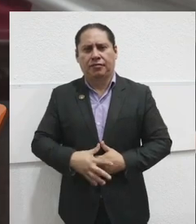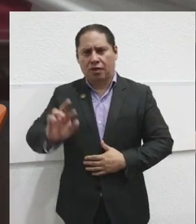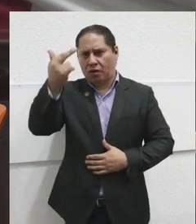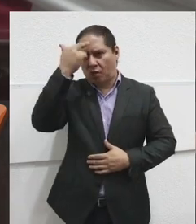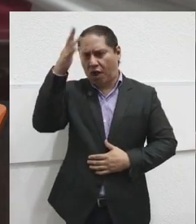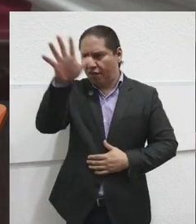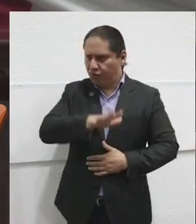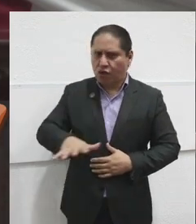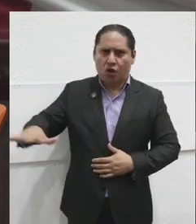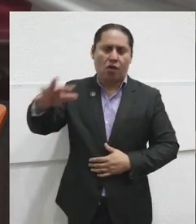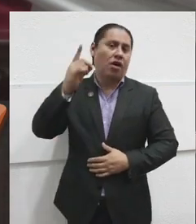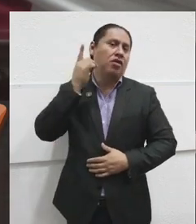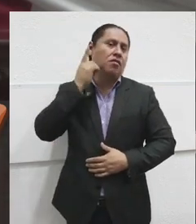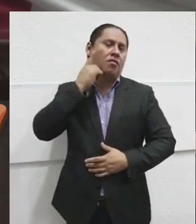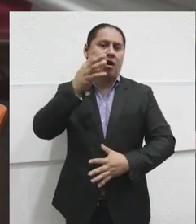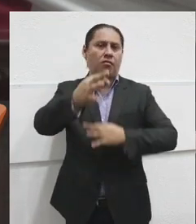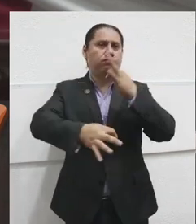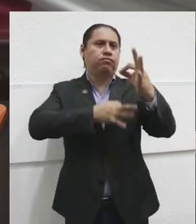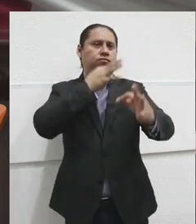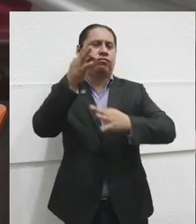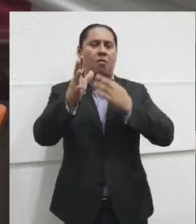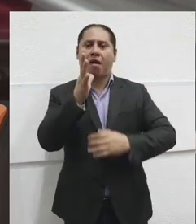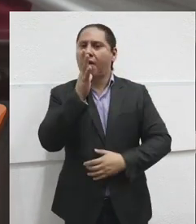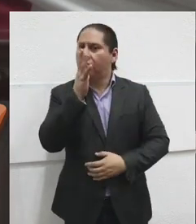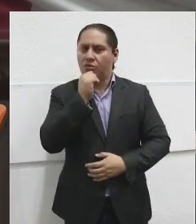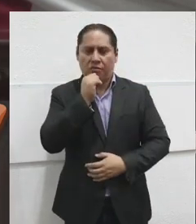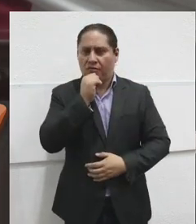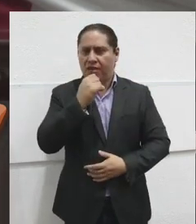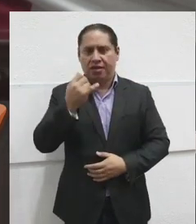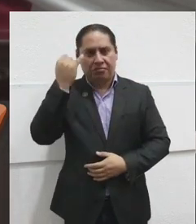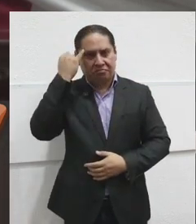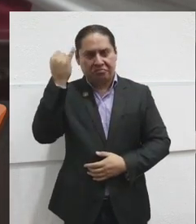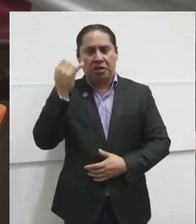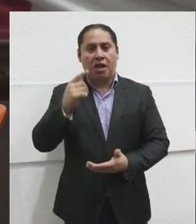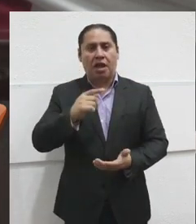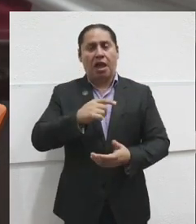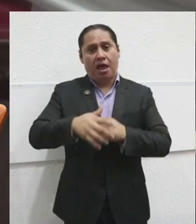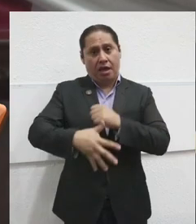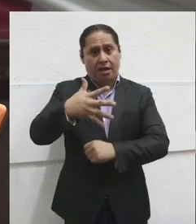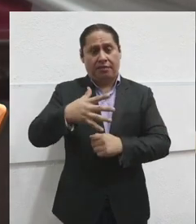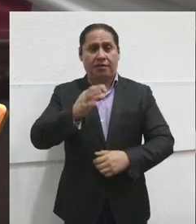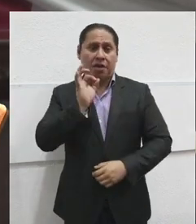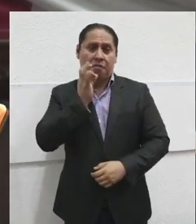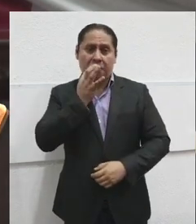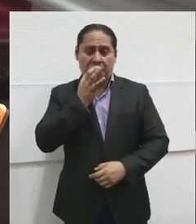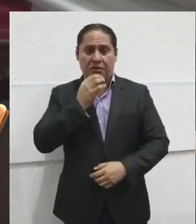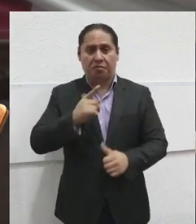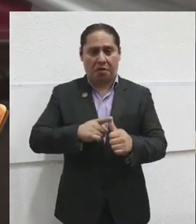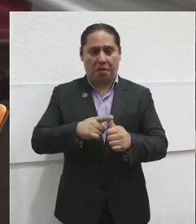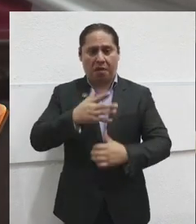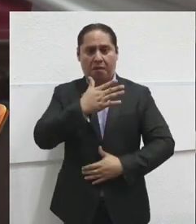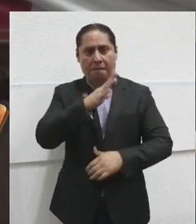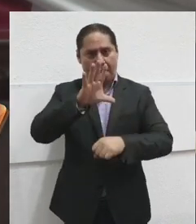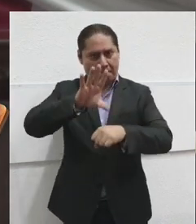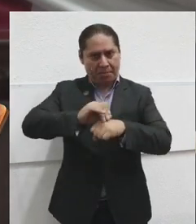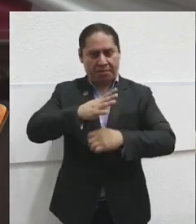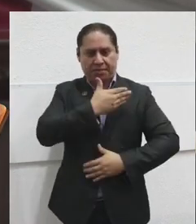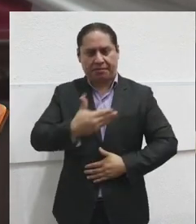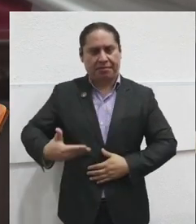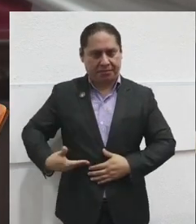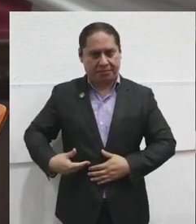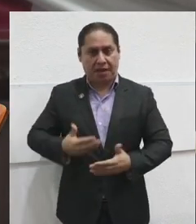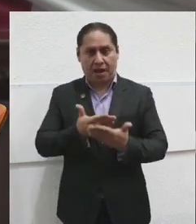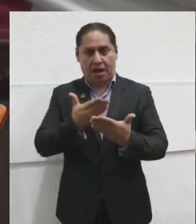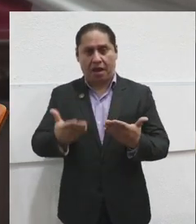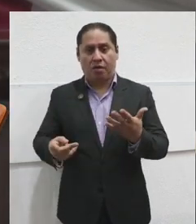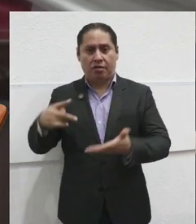recuerda a los diputados que su discurso no podrá exceder de 15 minutos sin permiso expreso de esta presidencia. Tiene el